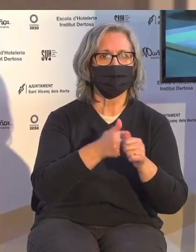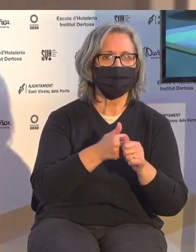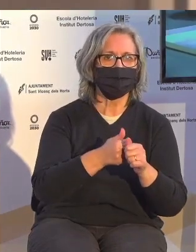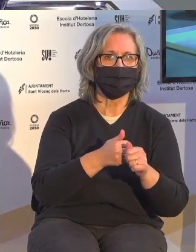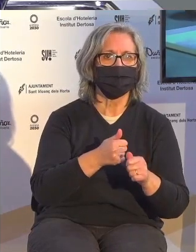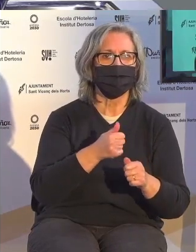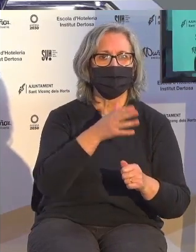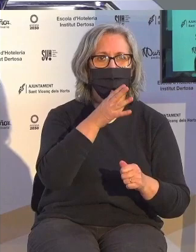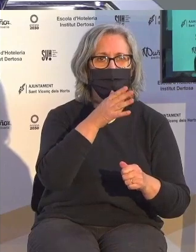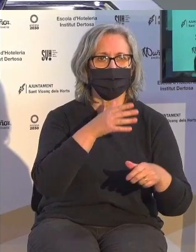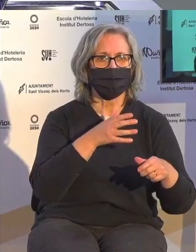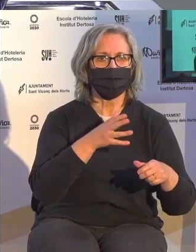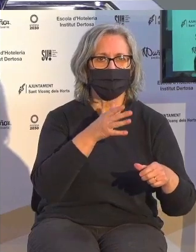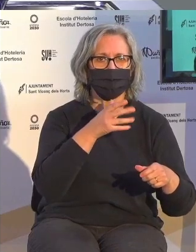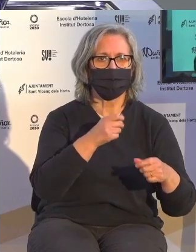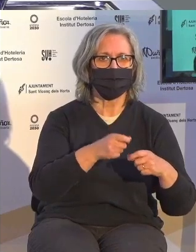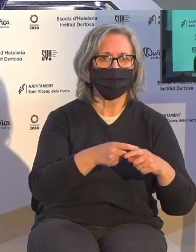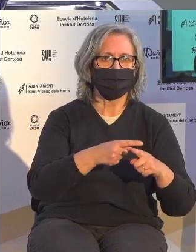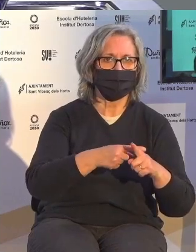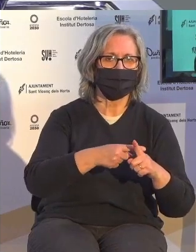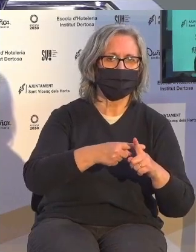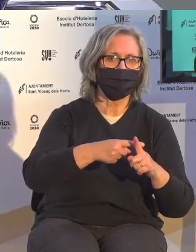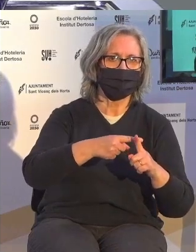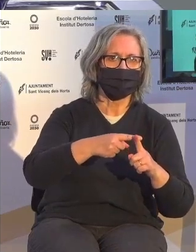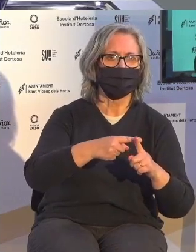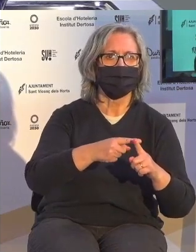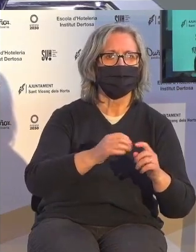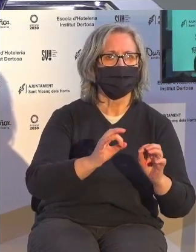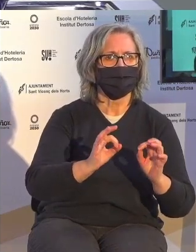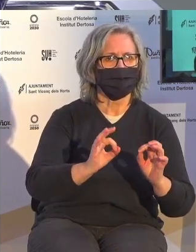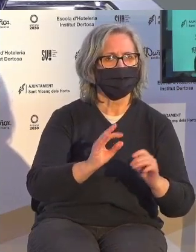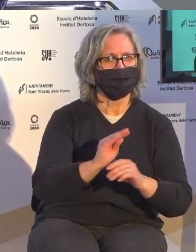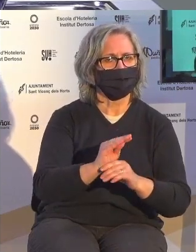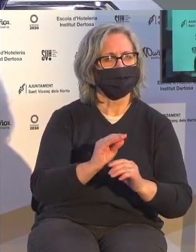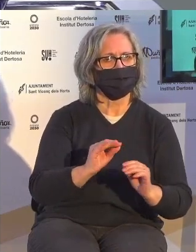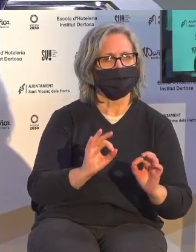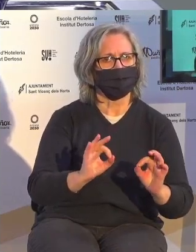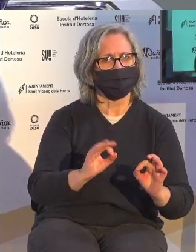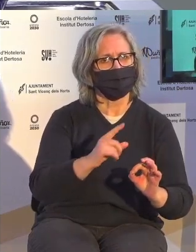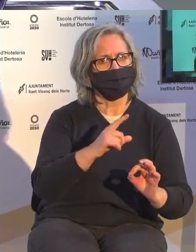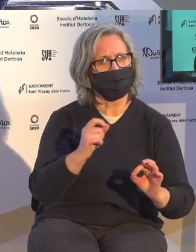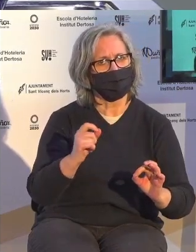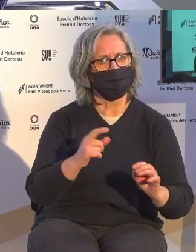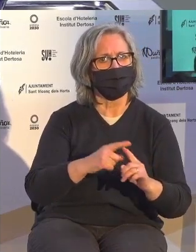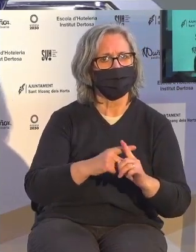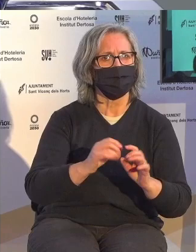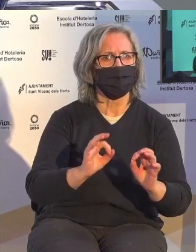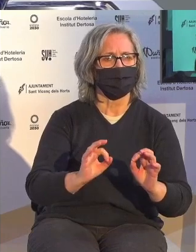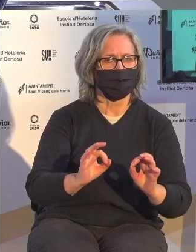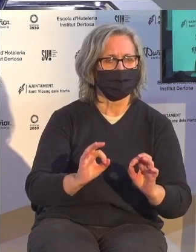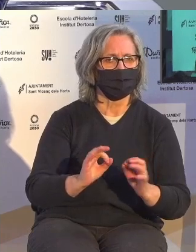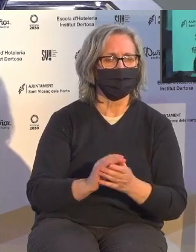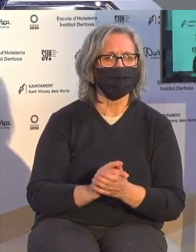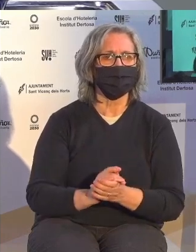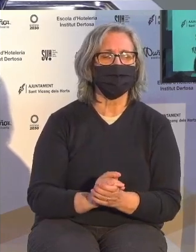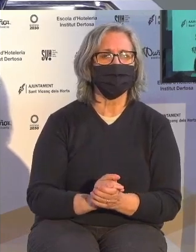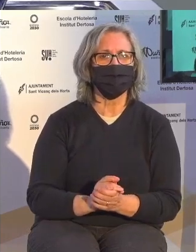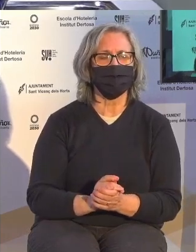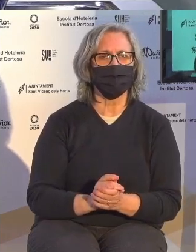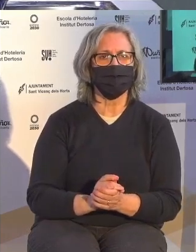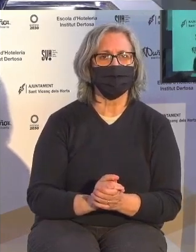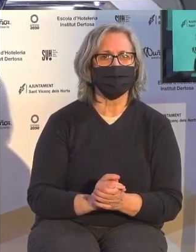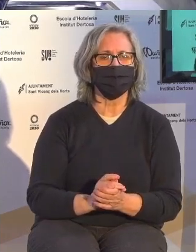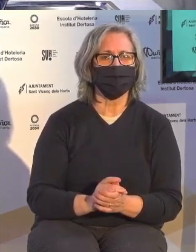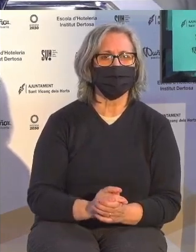pero todavía no está lista y tenemos que tomar mucho cuidado como estamos haciéndolo comer en italiano para que